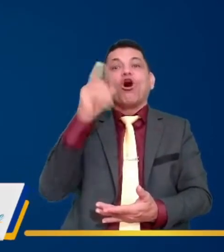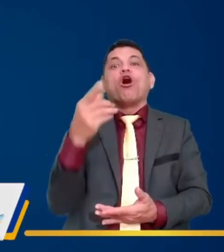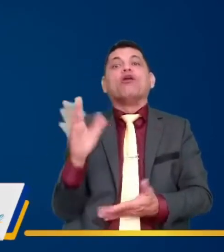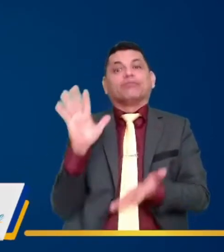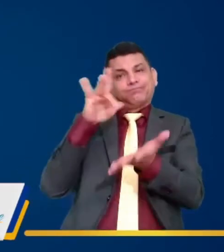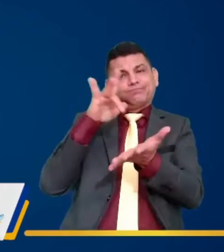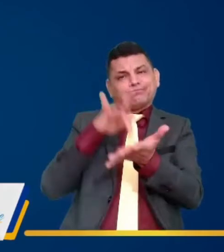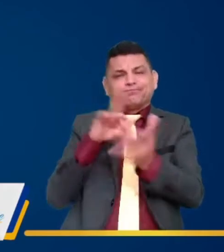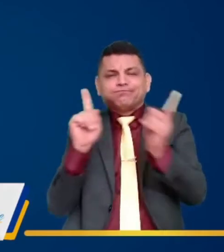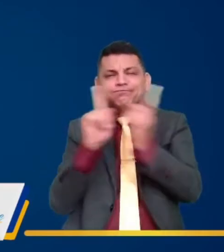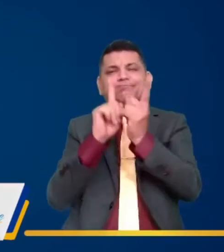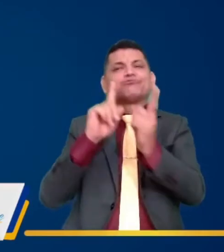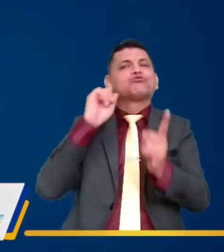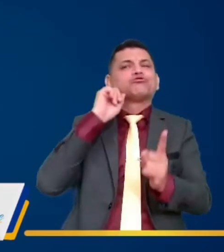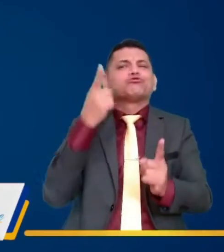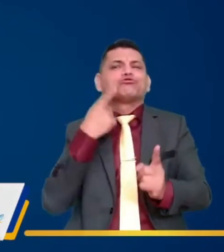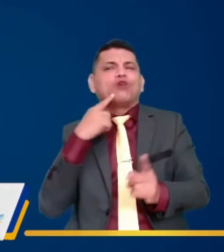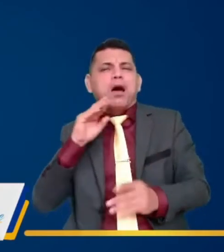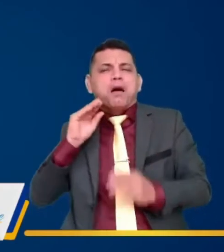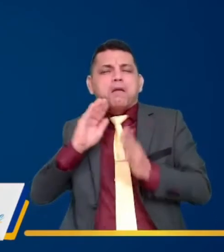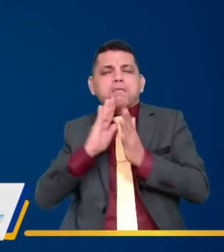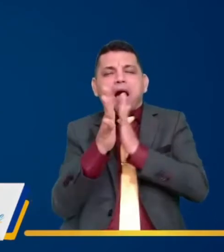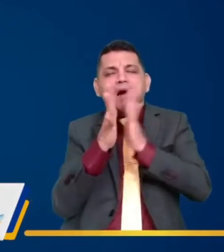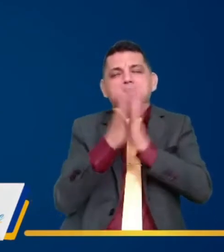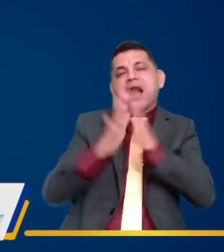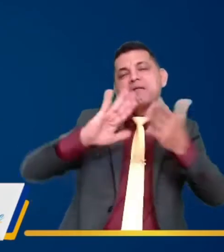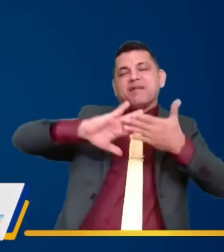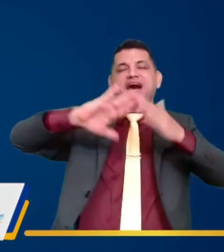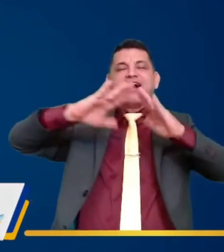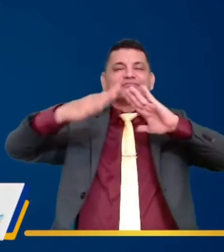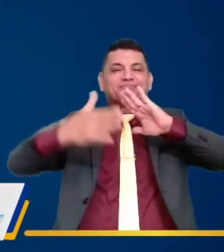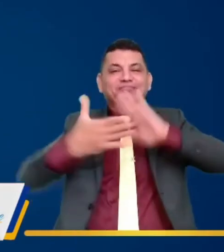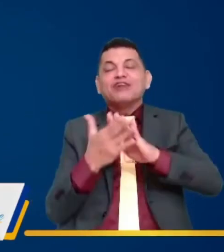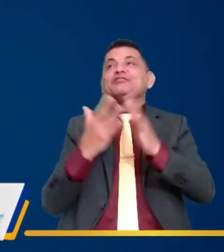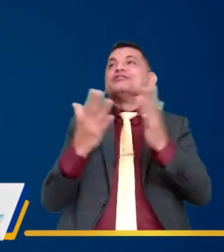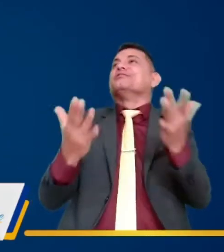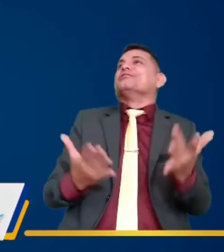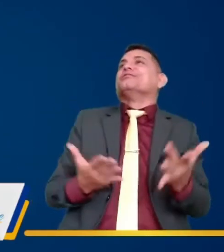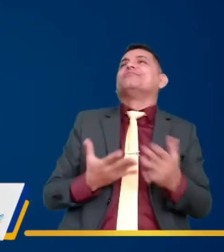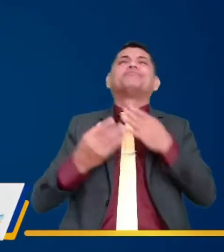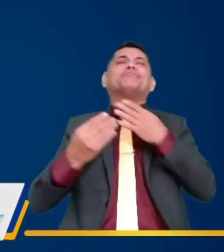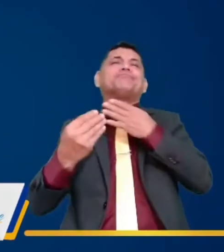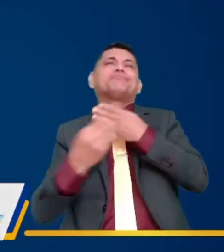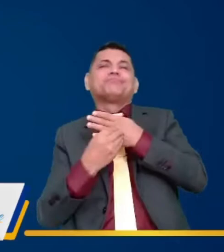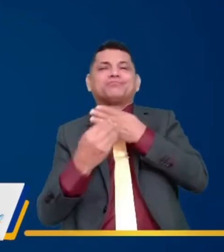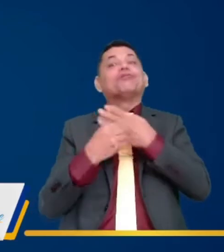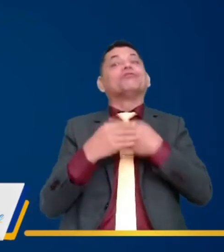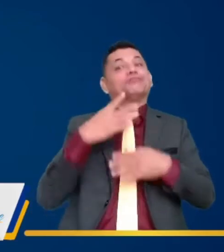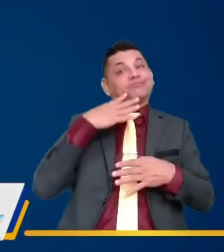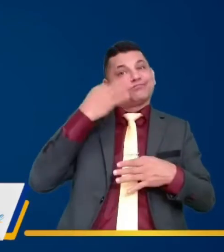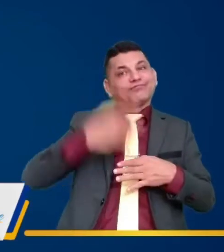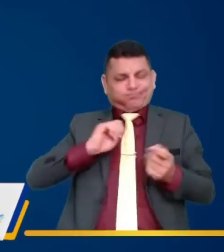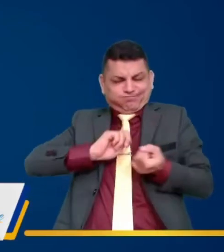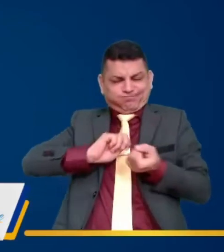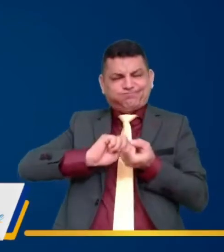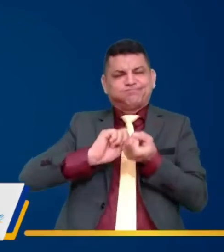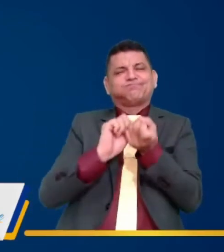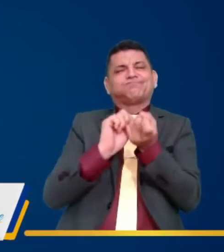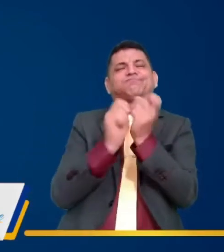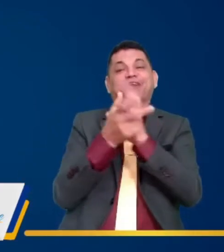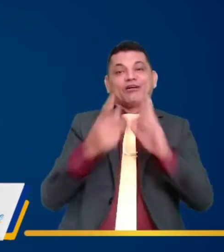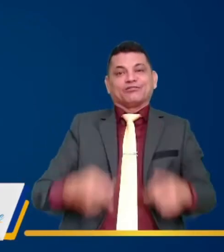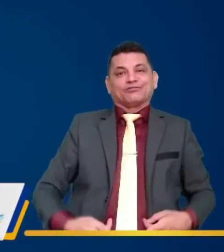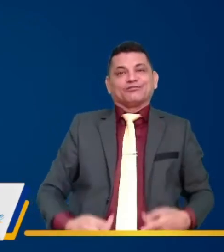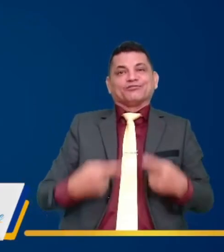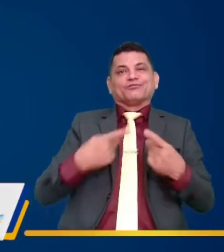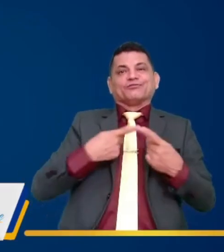población sorda con un mensaje de paz, con un mensaje de esperanza, que es de seguro transformará la vida